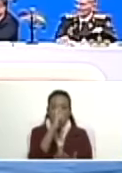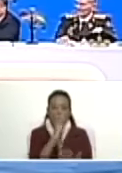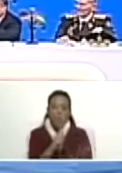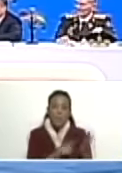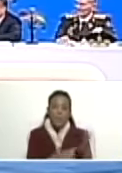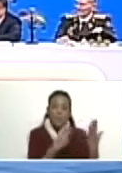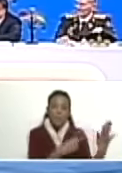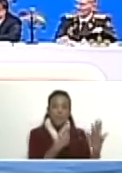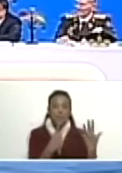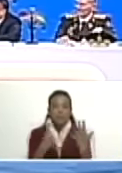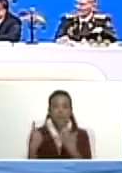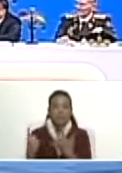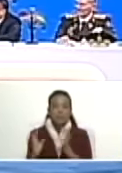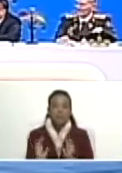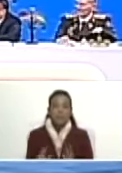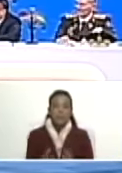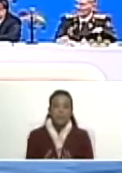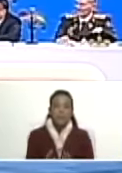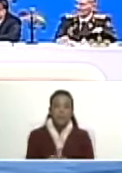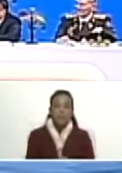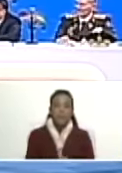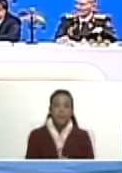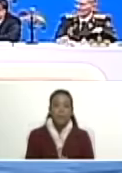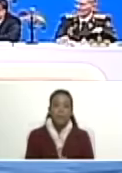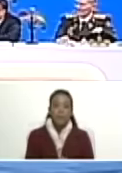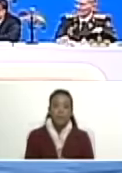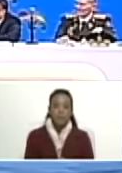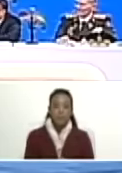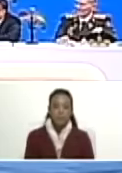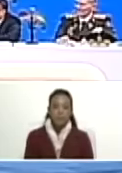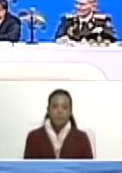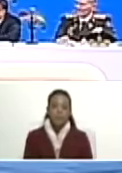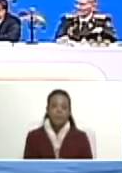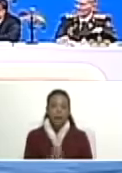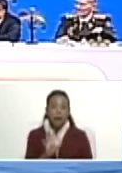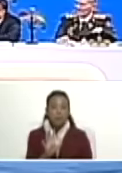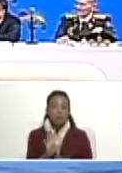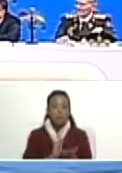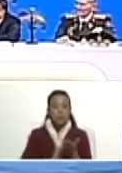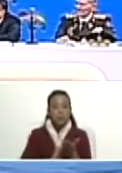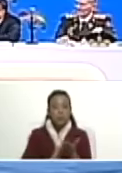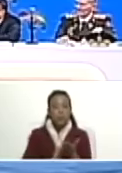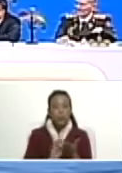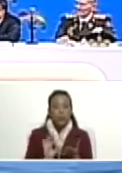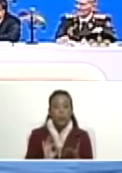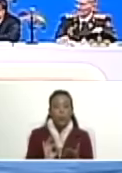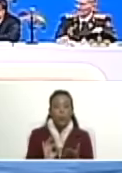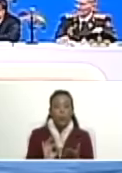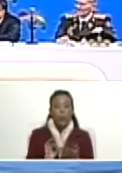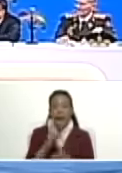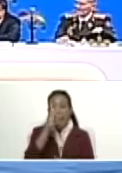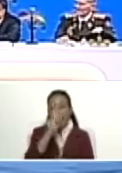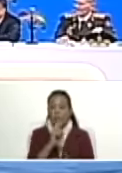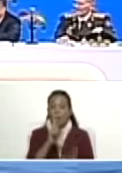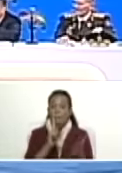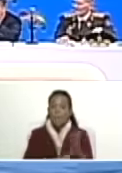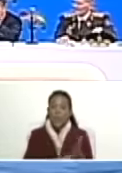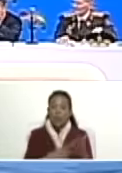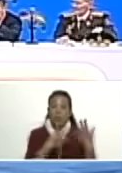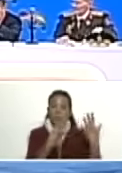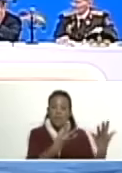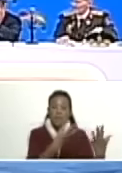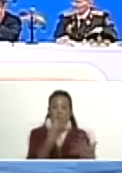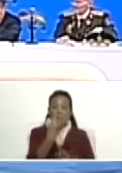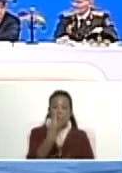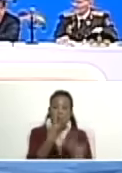con el protocolo de Puerto España, doctora Delcy. Y así fue cuando en el año 90